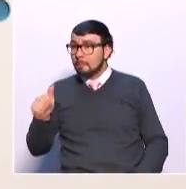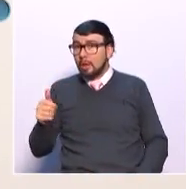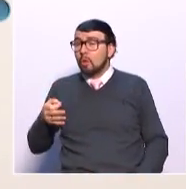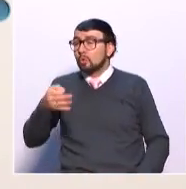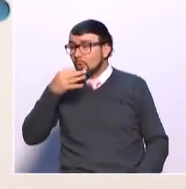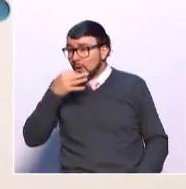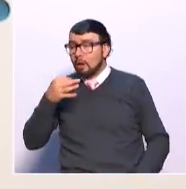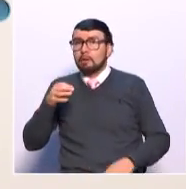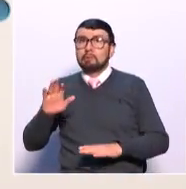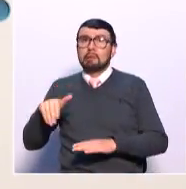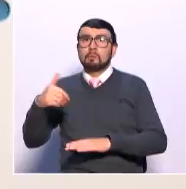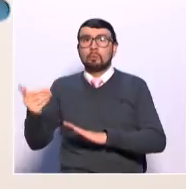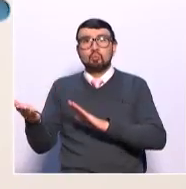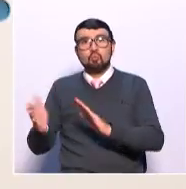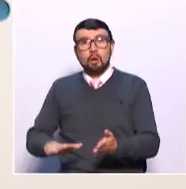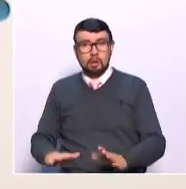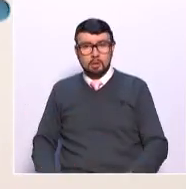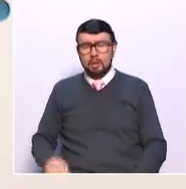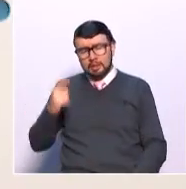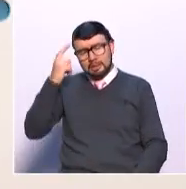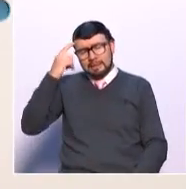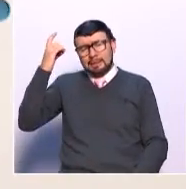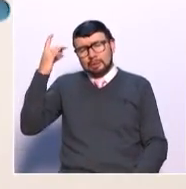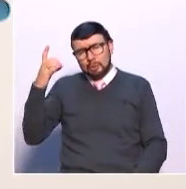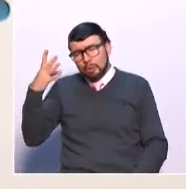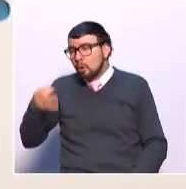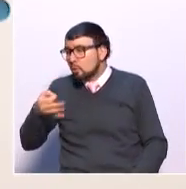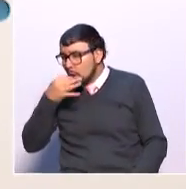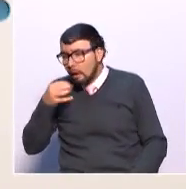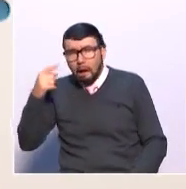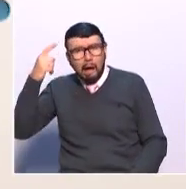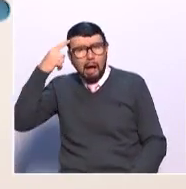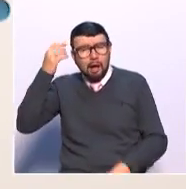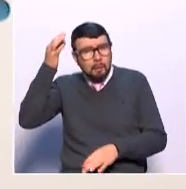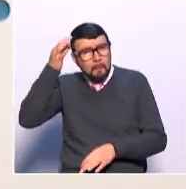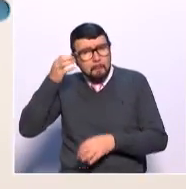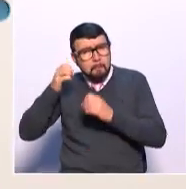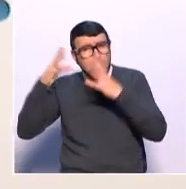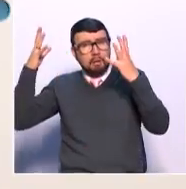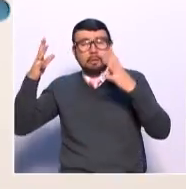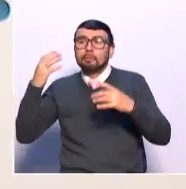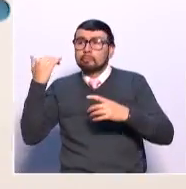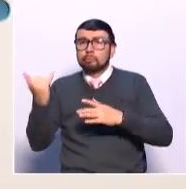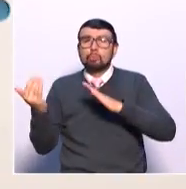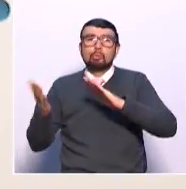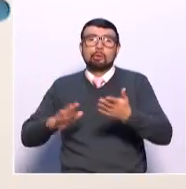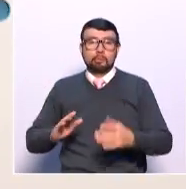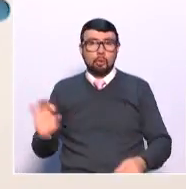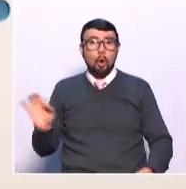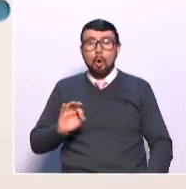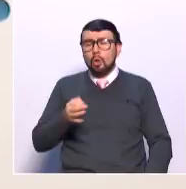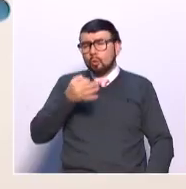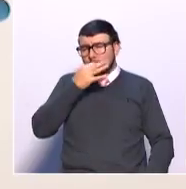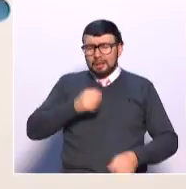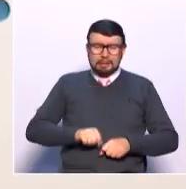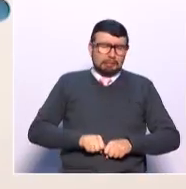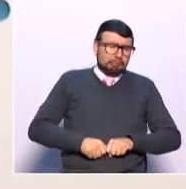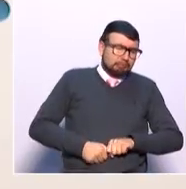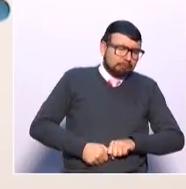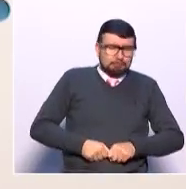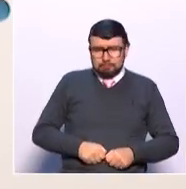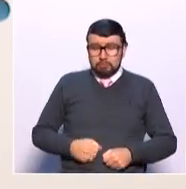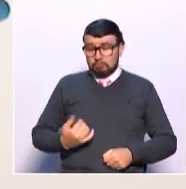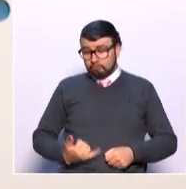una analgésico para el dolor de cabeza y era un aneurisma que estaba haciendo y se murió o se tomó una pastilla para el dolor de abdomen